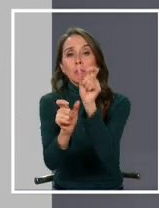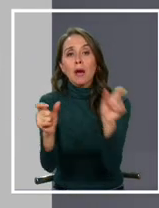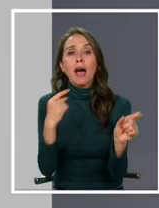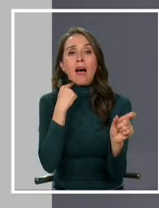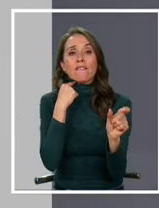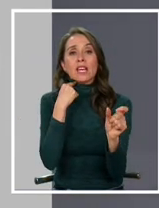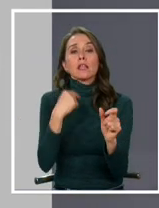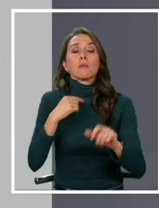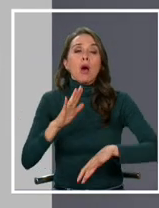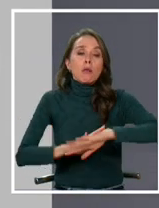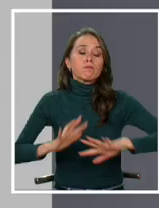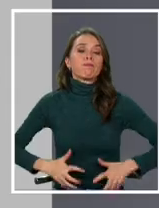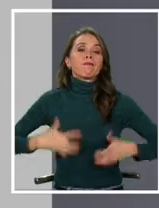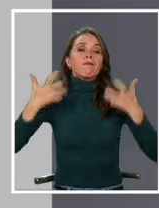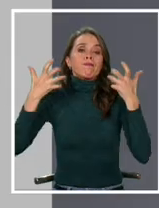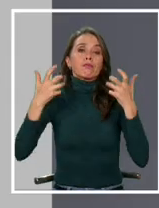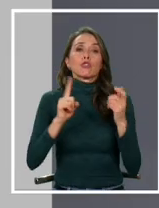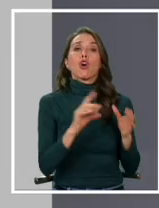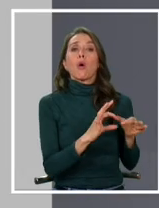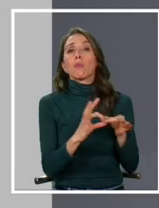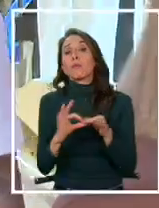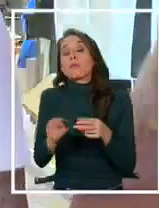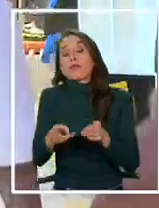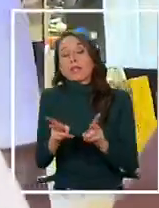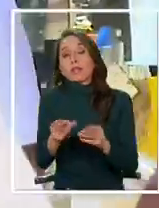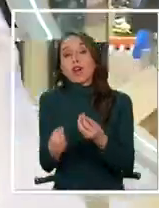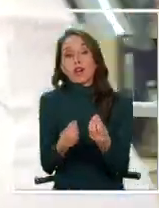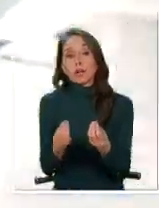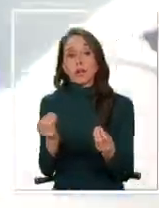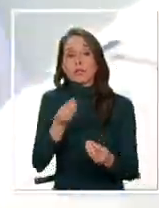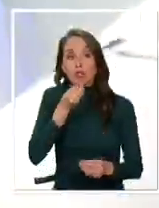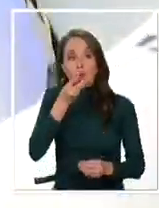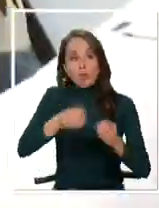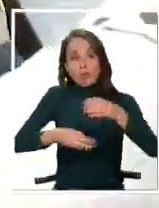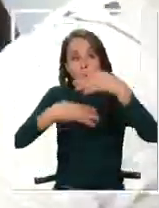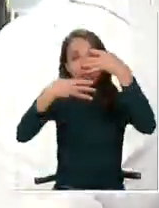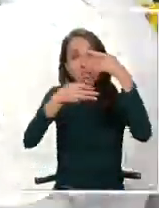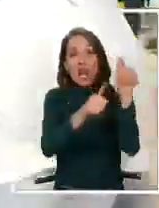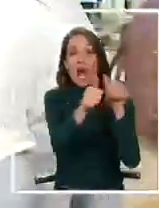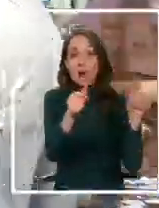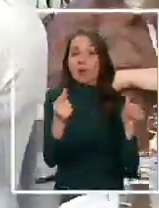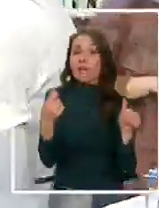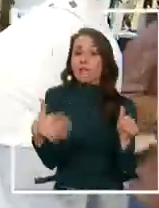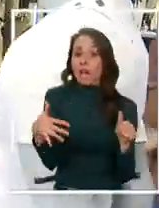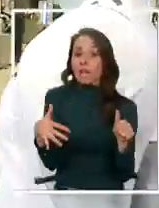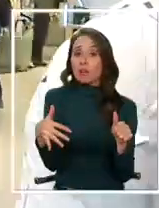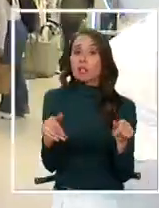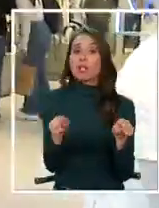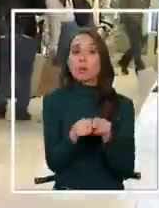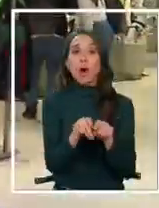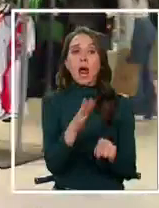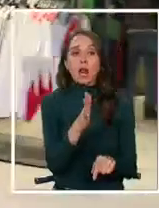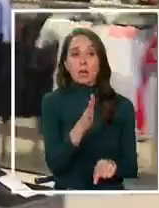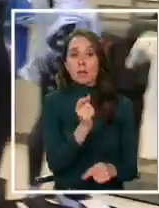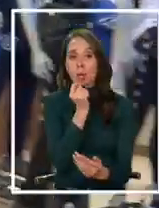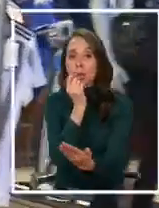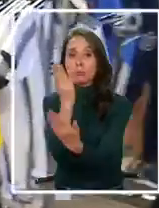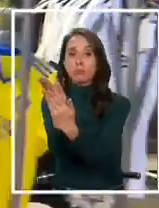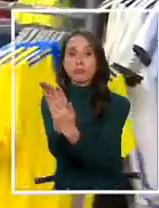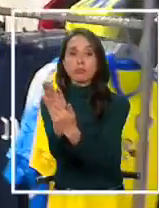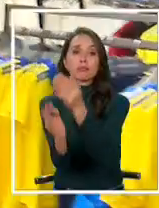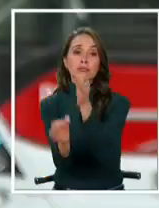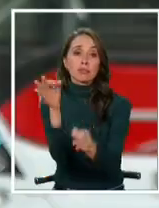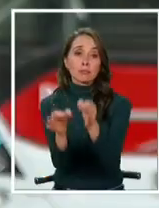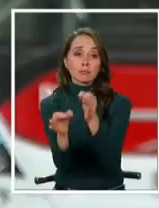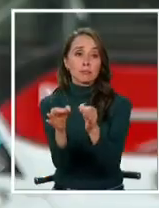momento de calentura pero nada justifica lo que pasó declaraciones valoradas por las autoridades aunque no descartan tomar acciones